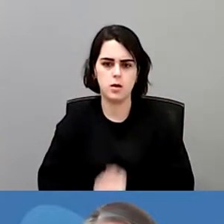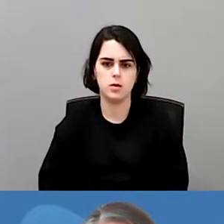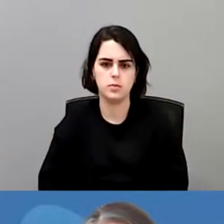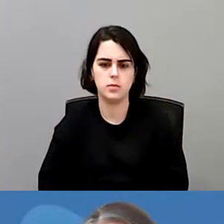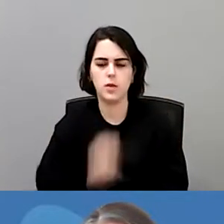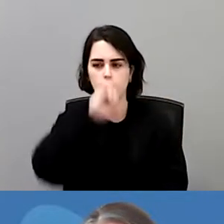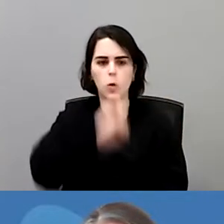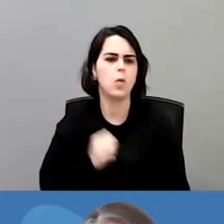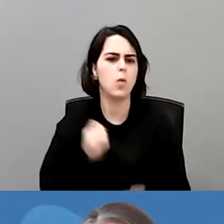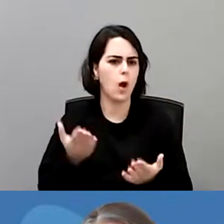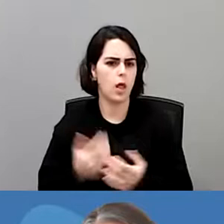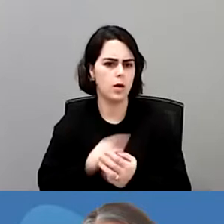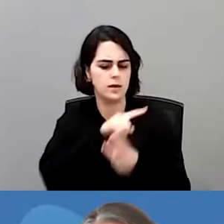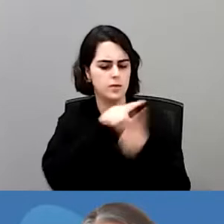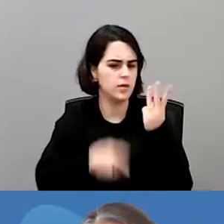preferida?